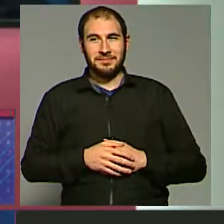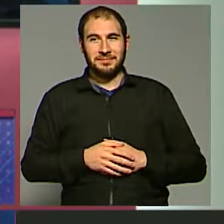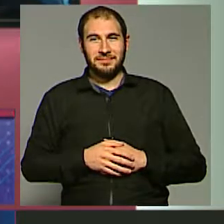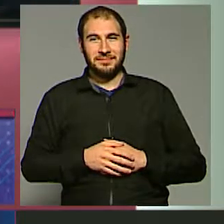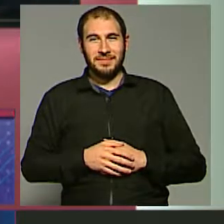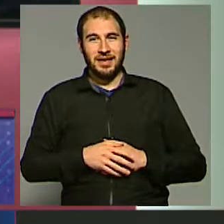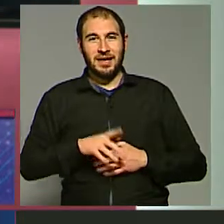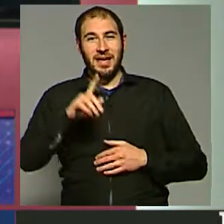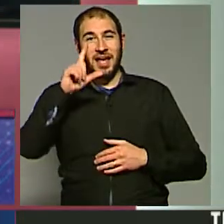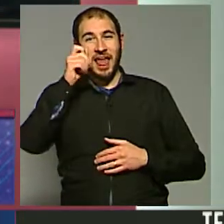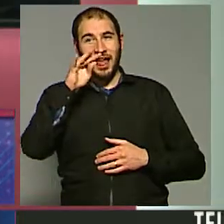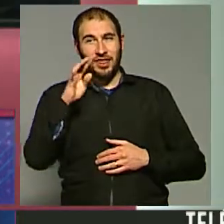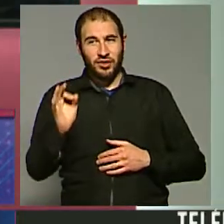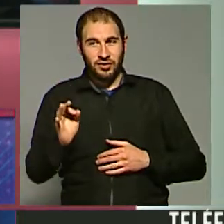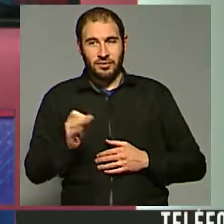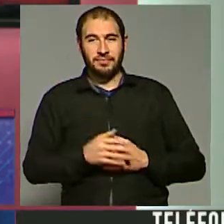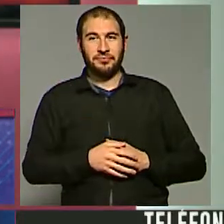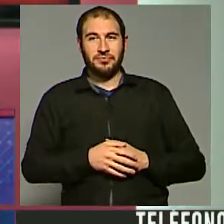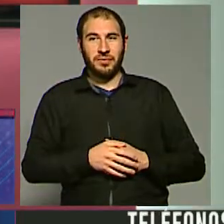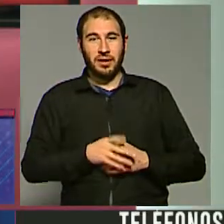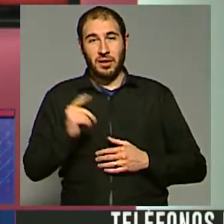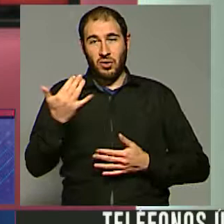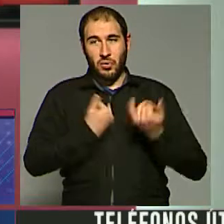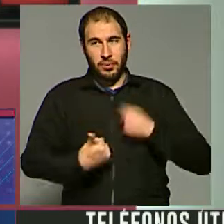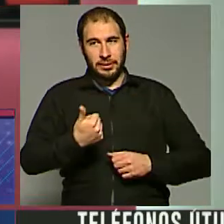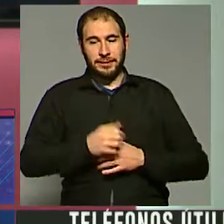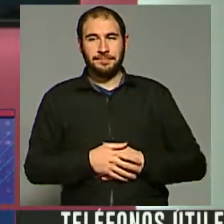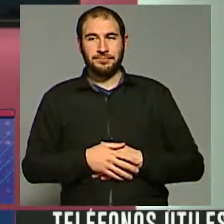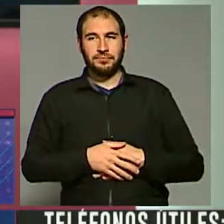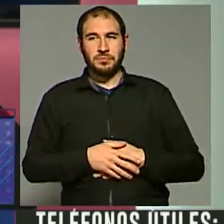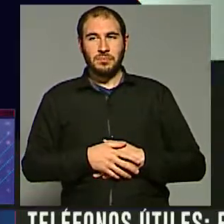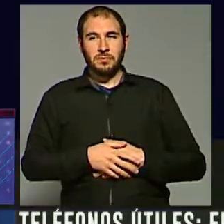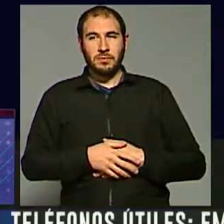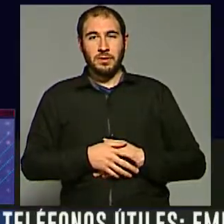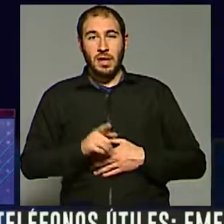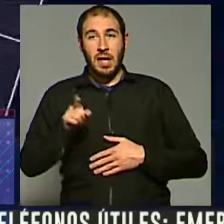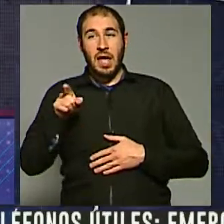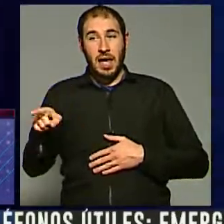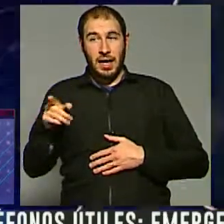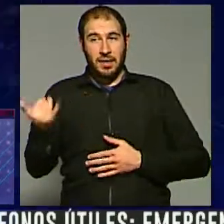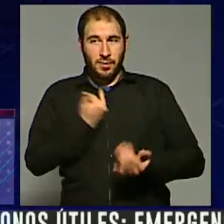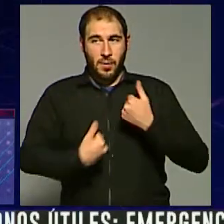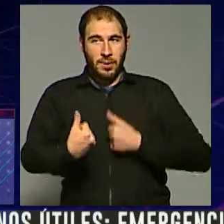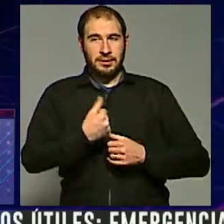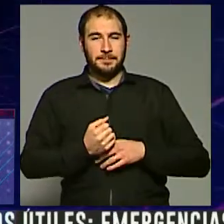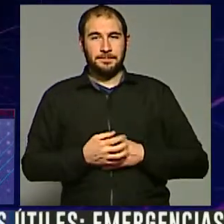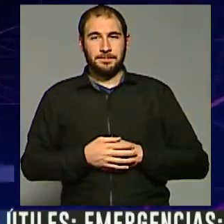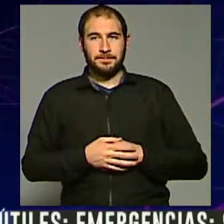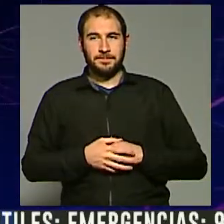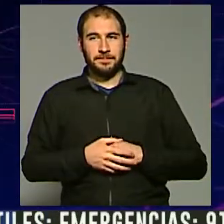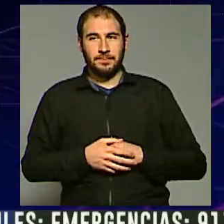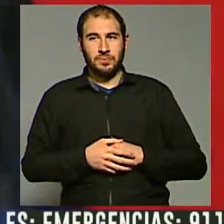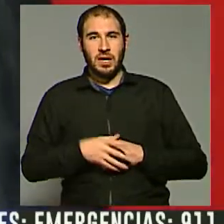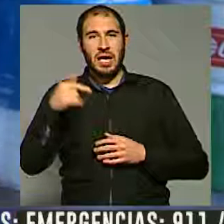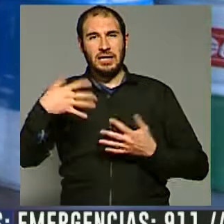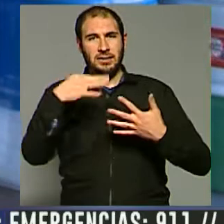con Leandro Yapur. Bueno, hablamos, marcaba recién puntualmente sobre lo que él mismo había anunciado, que esto